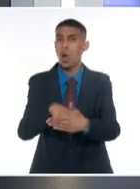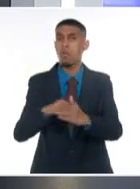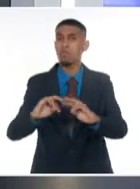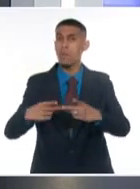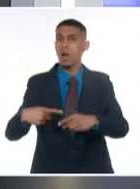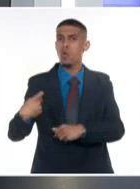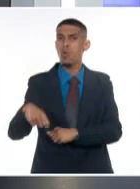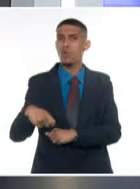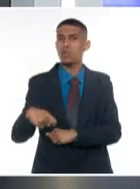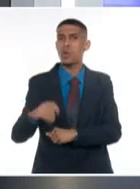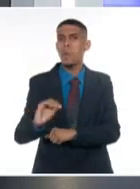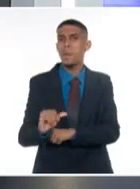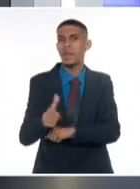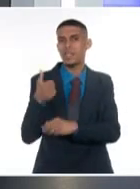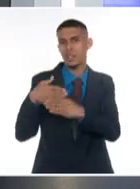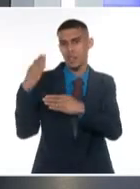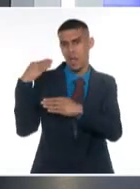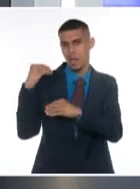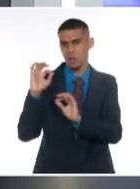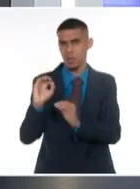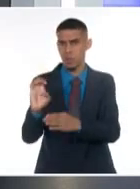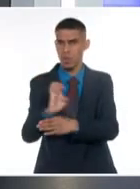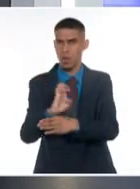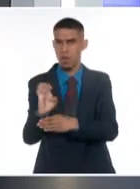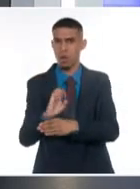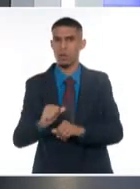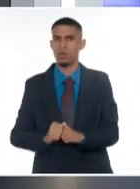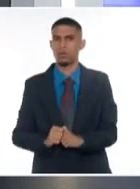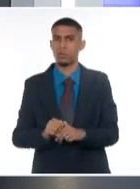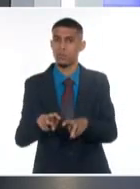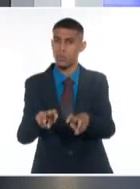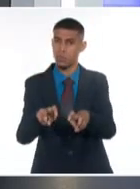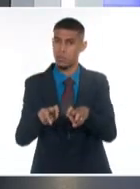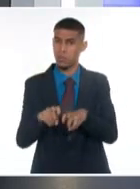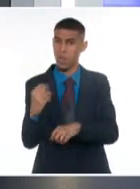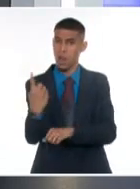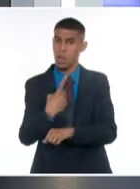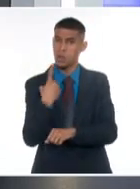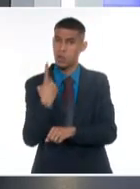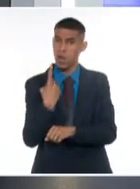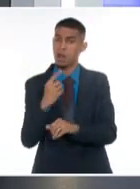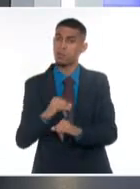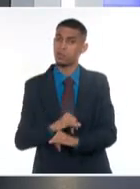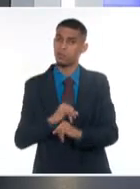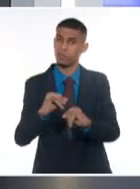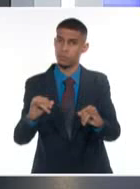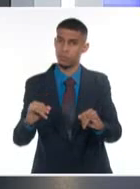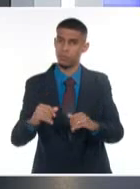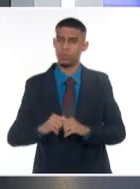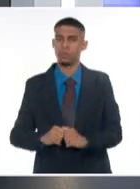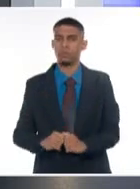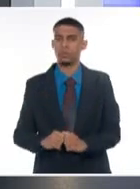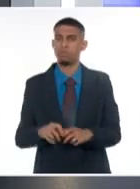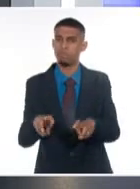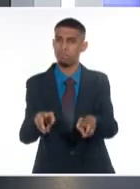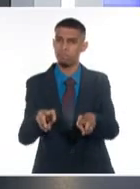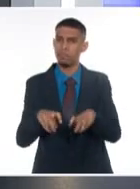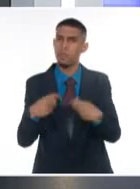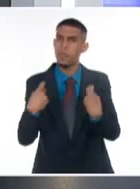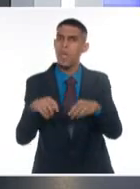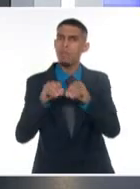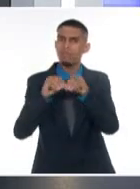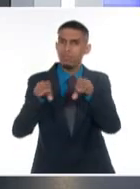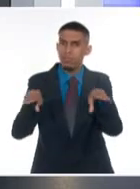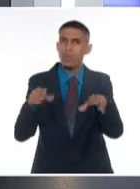el expresidente Guillermo Lasso. Según declaraciones de la asambleísta de la Revolución Ciudadana, Sofía Espín Reyes, el Pleno debe convocar al debate